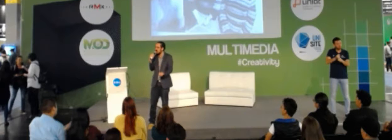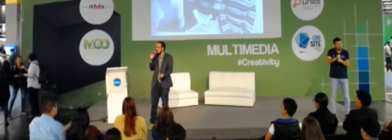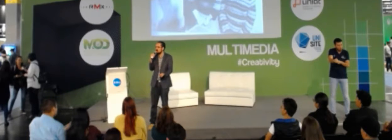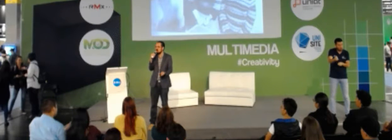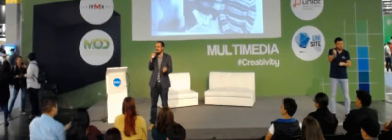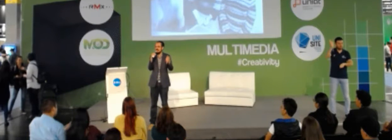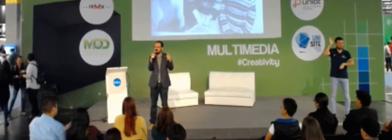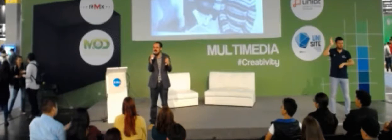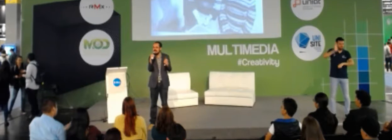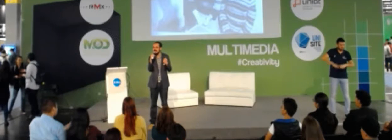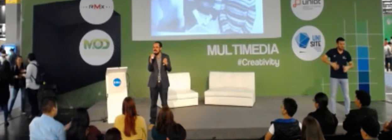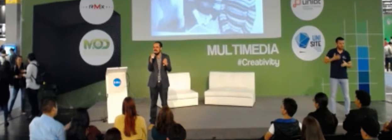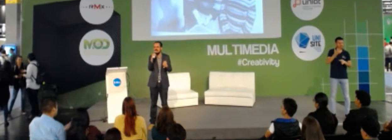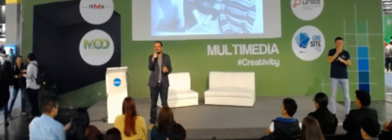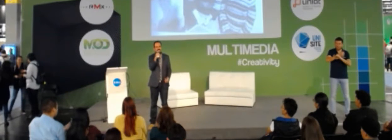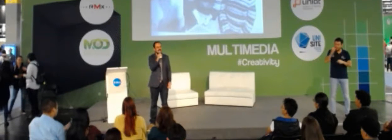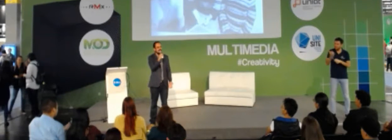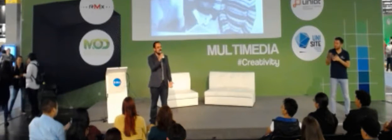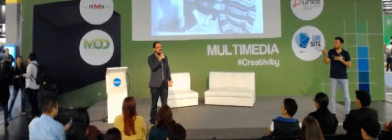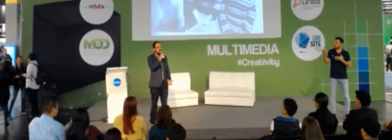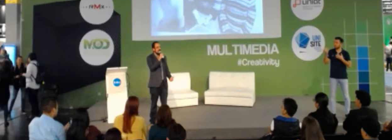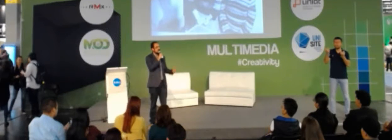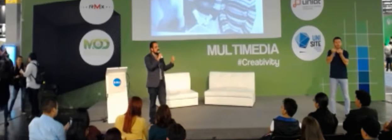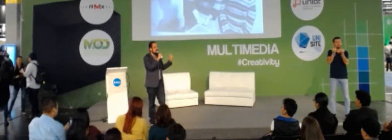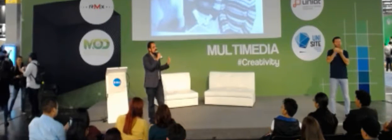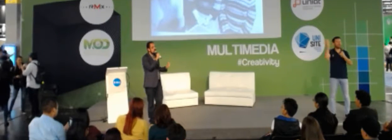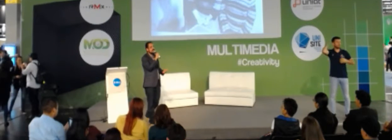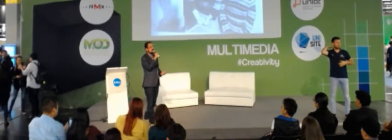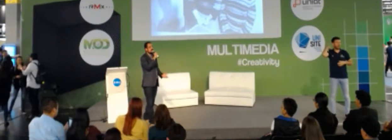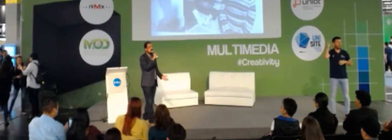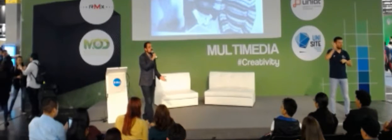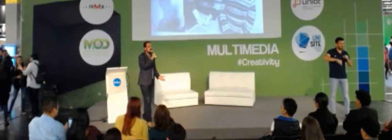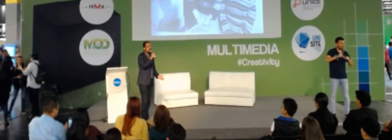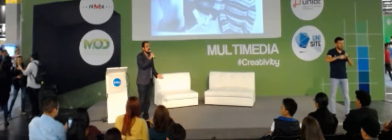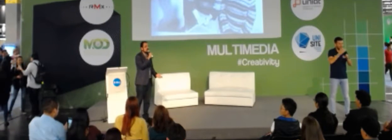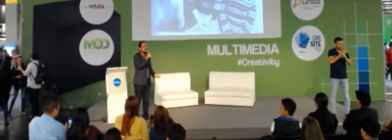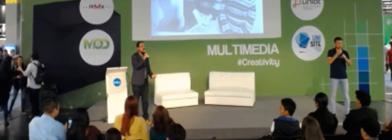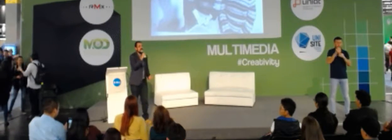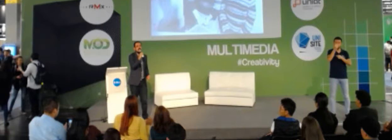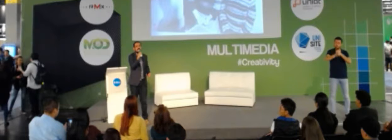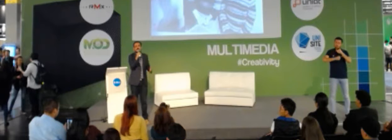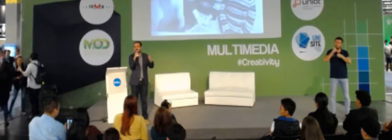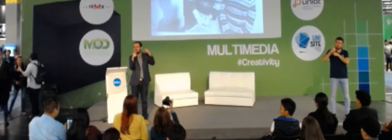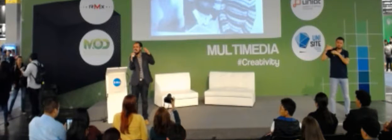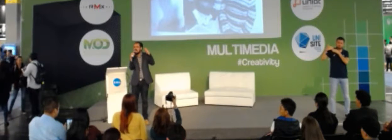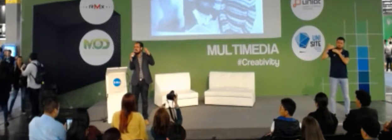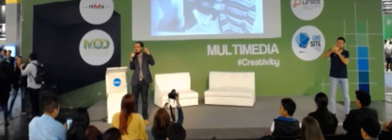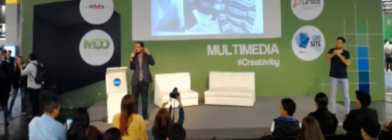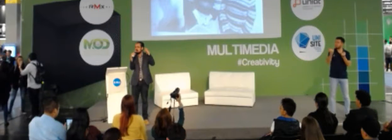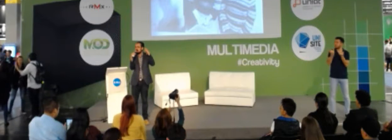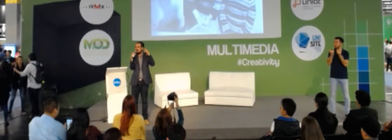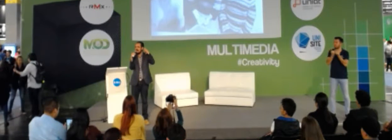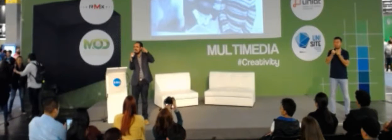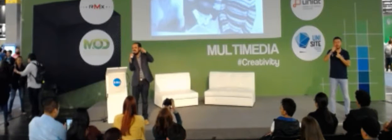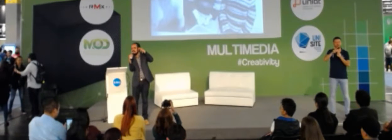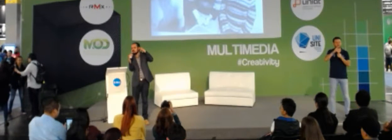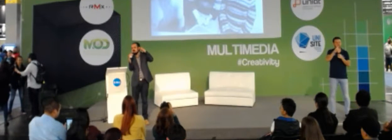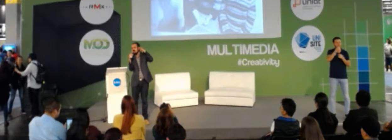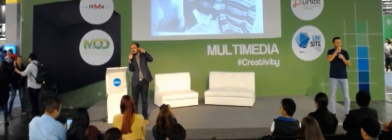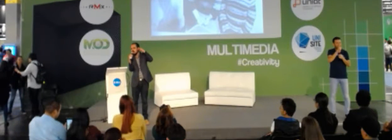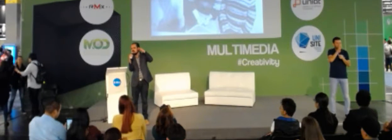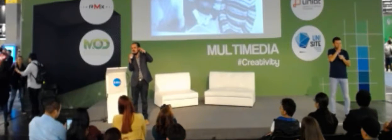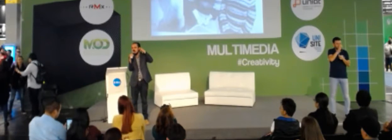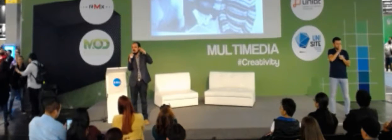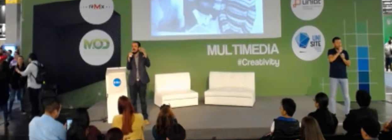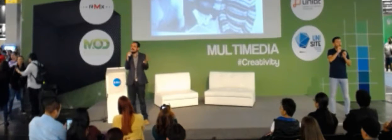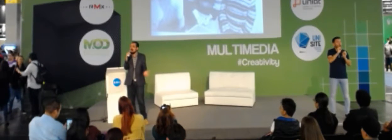manos, en la espalda. Señalan también que a las personas sordas durante muchos años les vertían líquidos calientes o muy